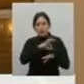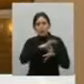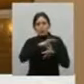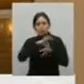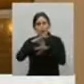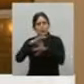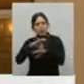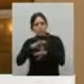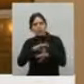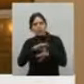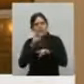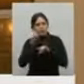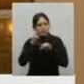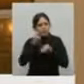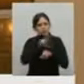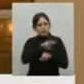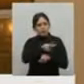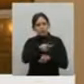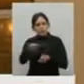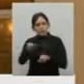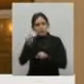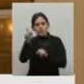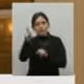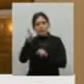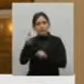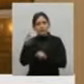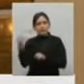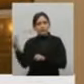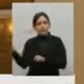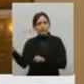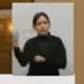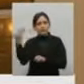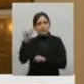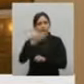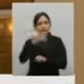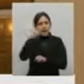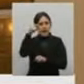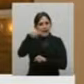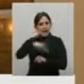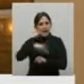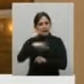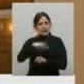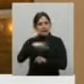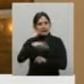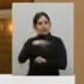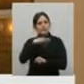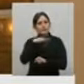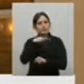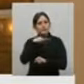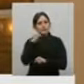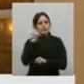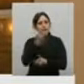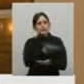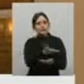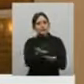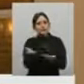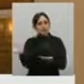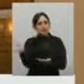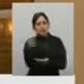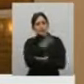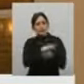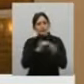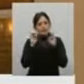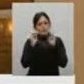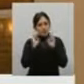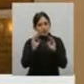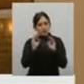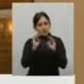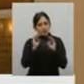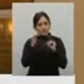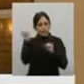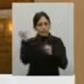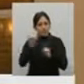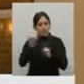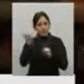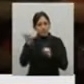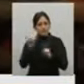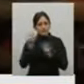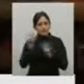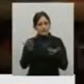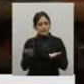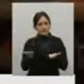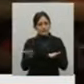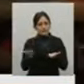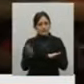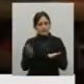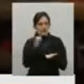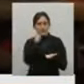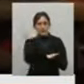nosotros como embajadores de las Yungas y como una empresa que está trabajando allá hace más de 100 años, con el deber de producir, pero también de conservar y de